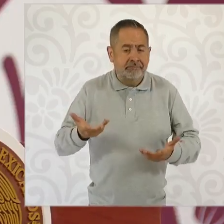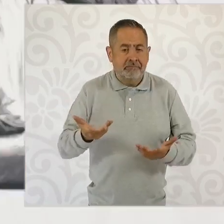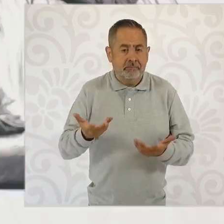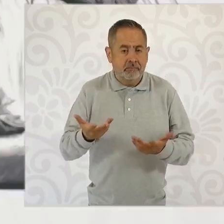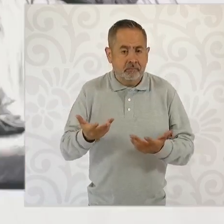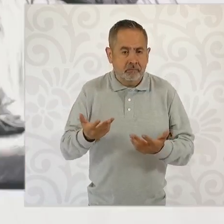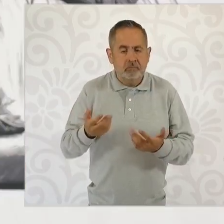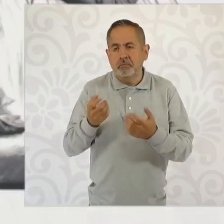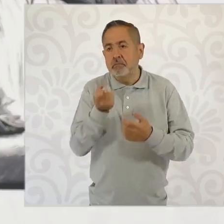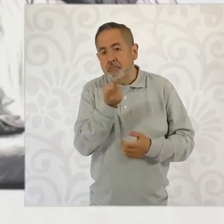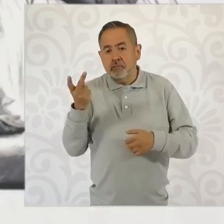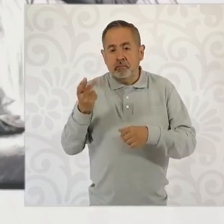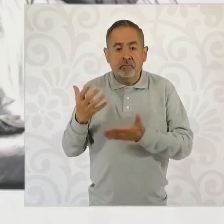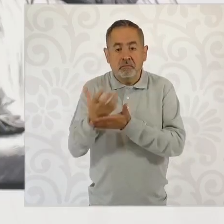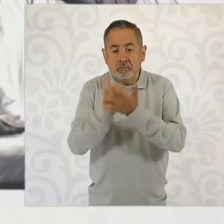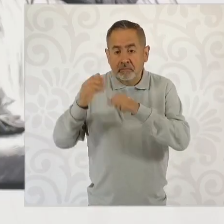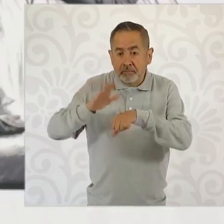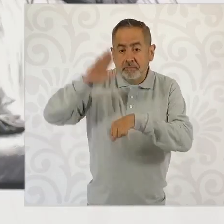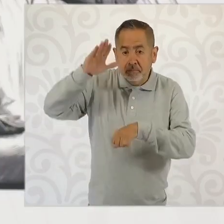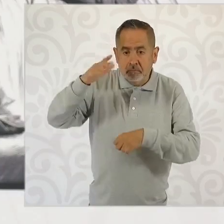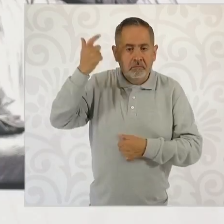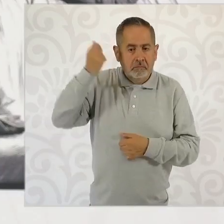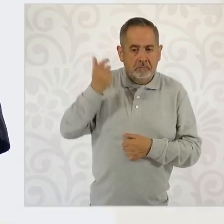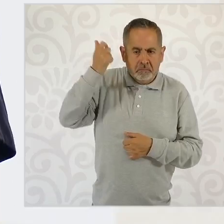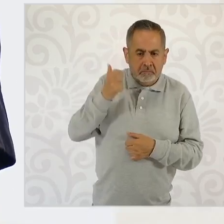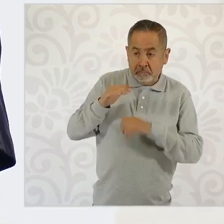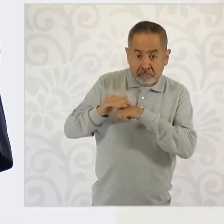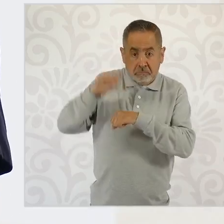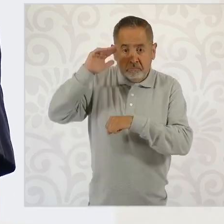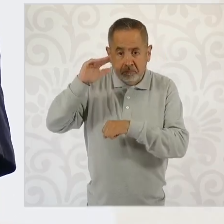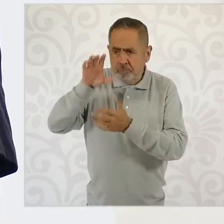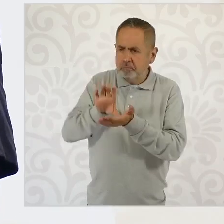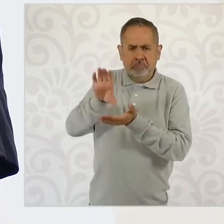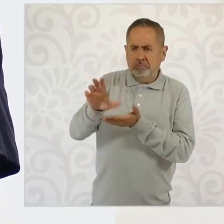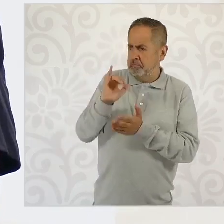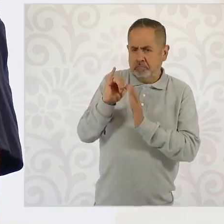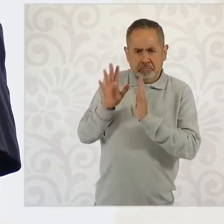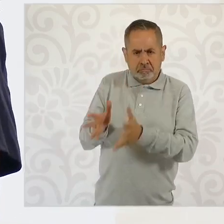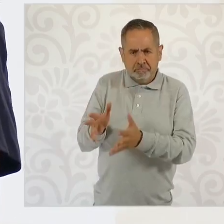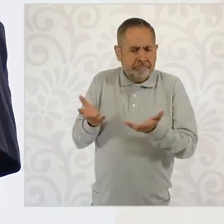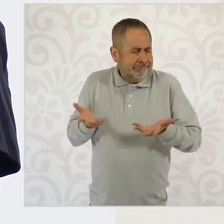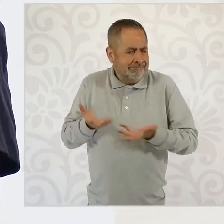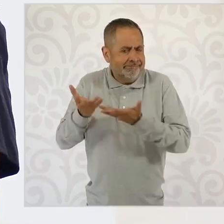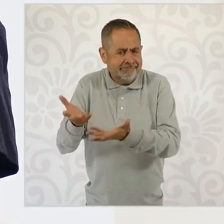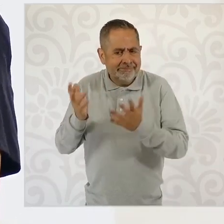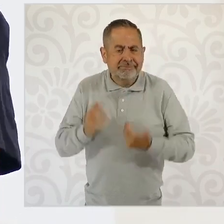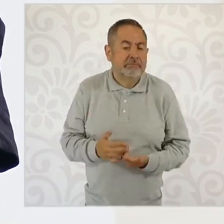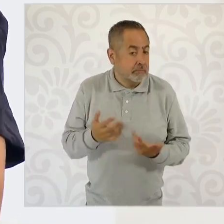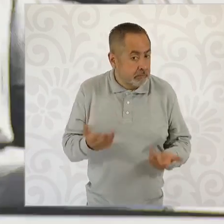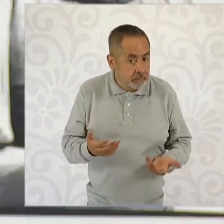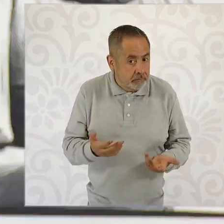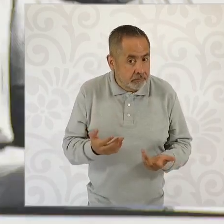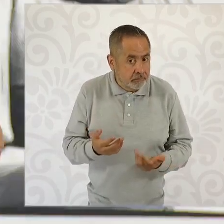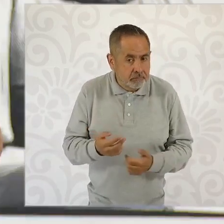Y algunos que ganan más, pues tendrán su jubilación de acuerdo a su retiro. Entonces,